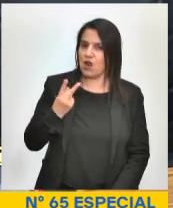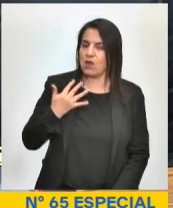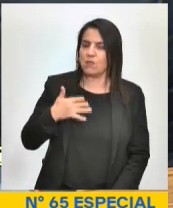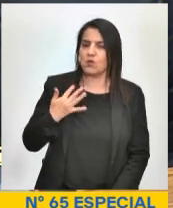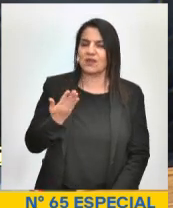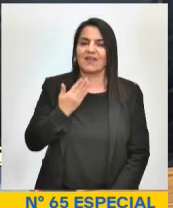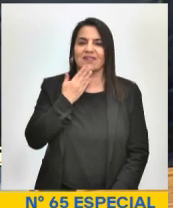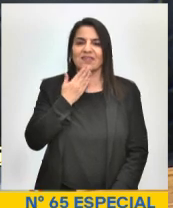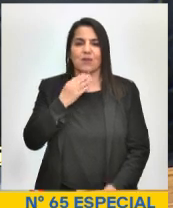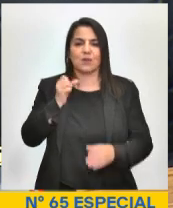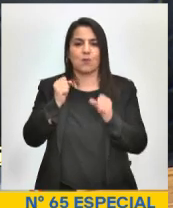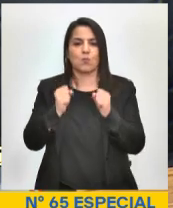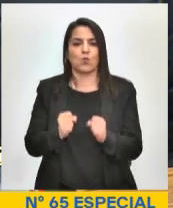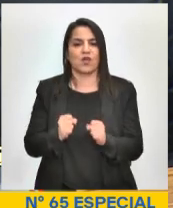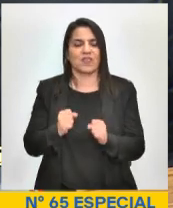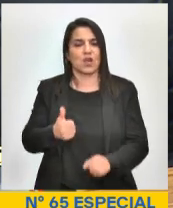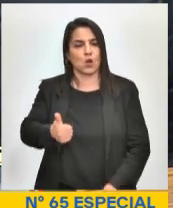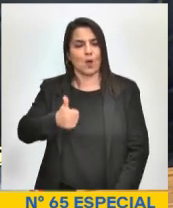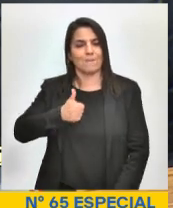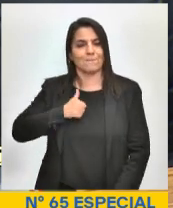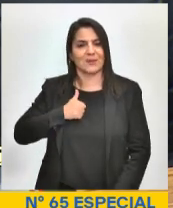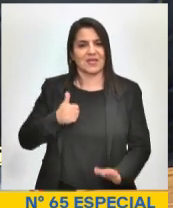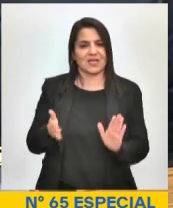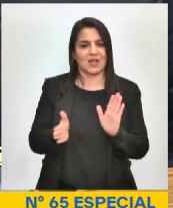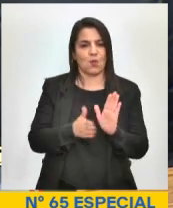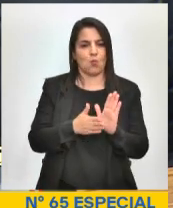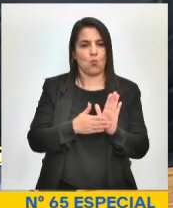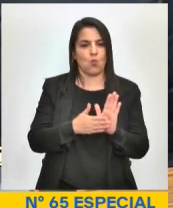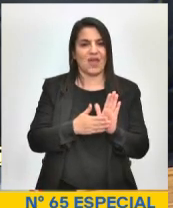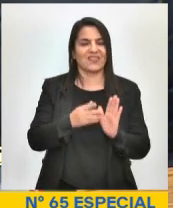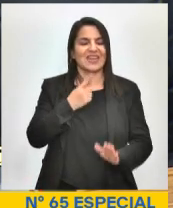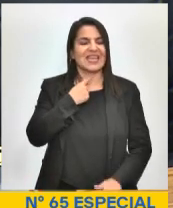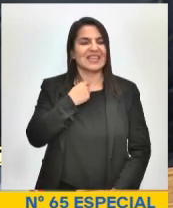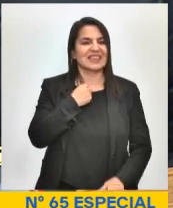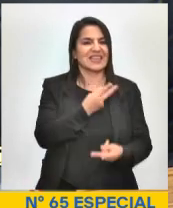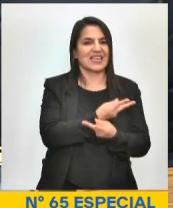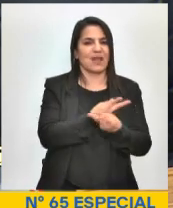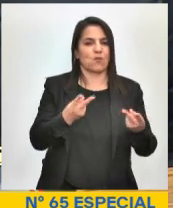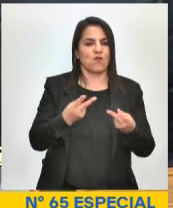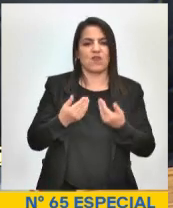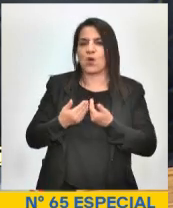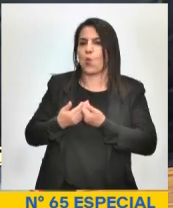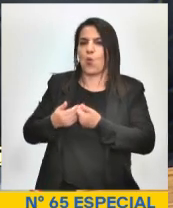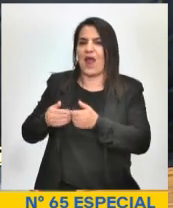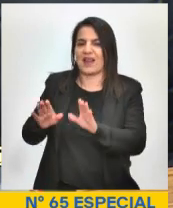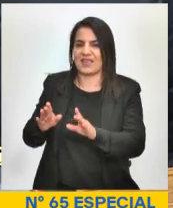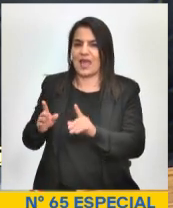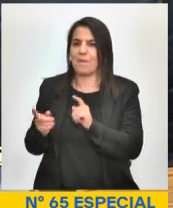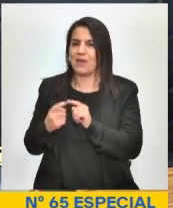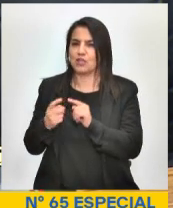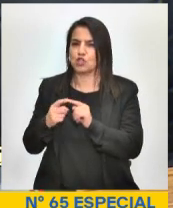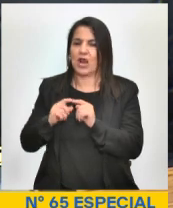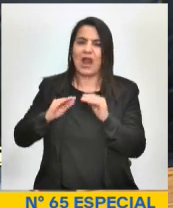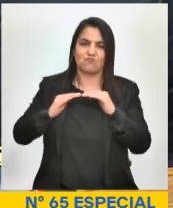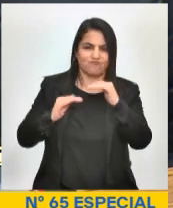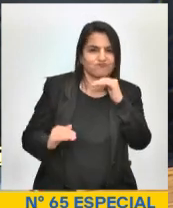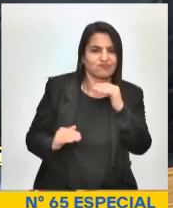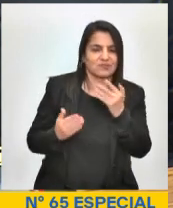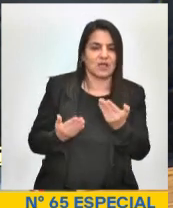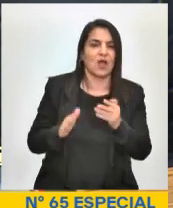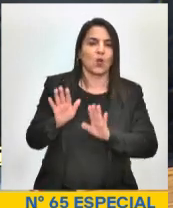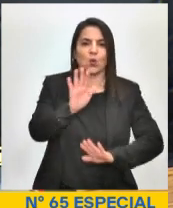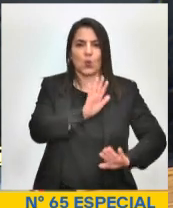en su capacidad de mantener una conducta que demuestre la preeminencia del interés público por sobre cualquier consideración personal, de cuidar los